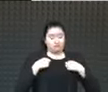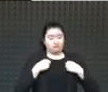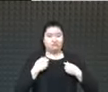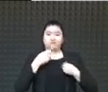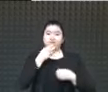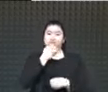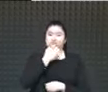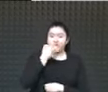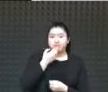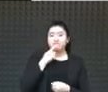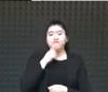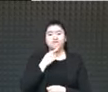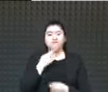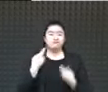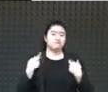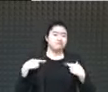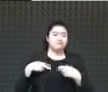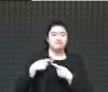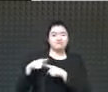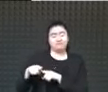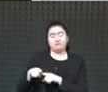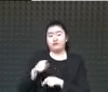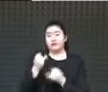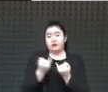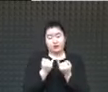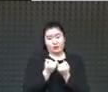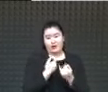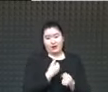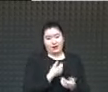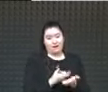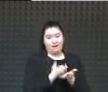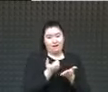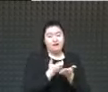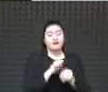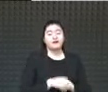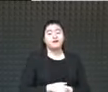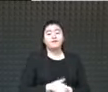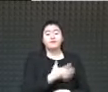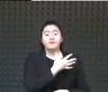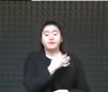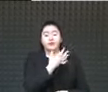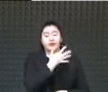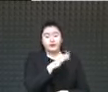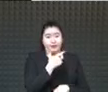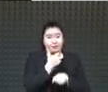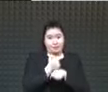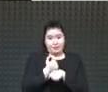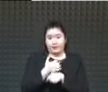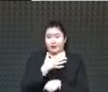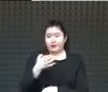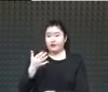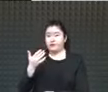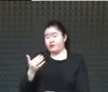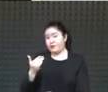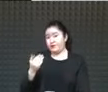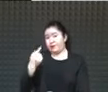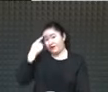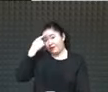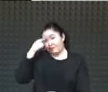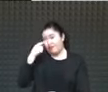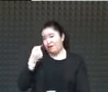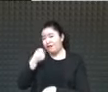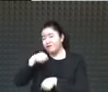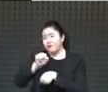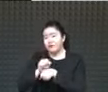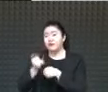hija en preescolar, 510 en primaria, 550 en secundaria y 550 pesos también si tienen